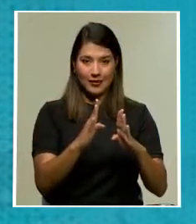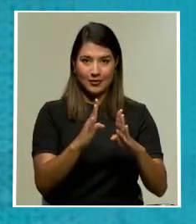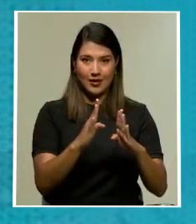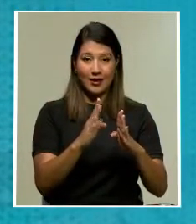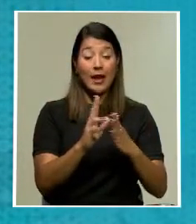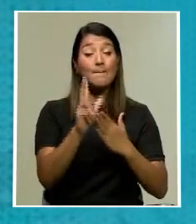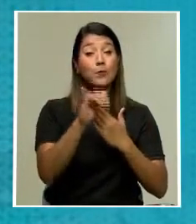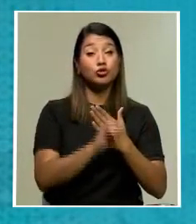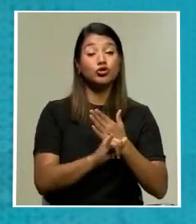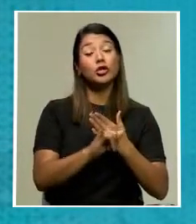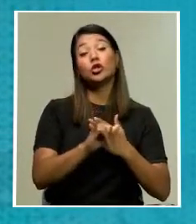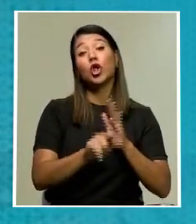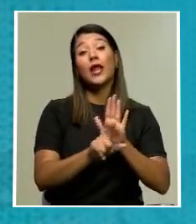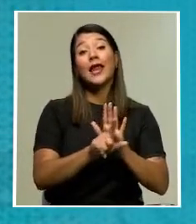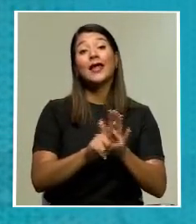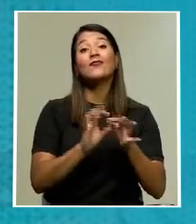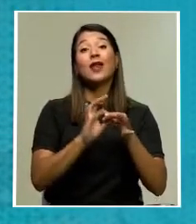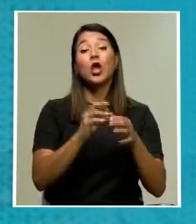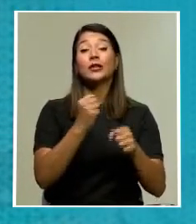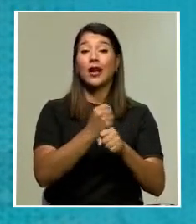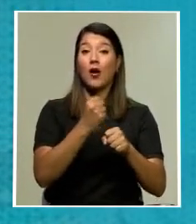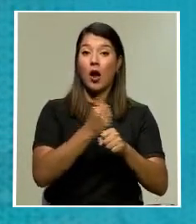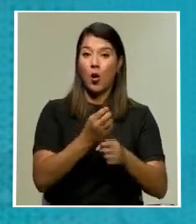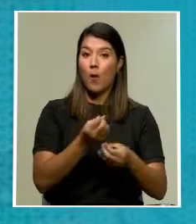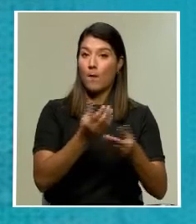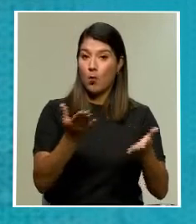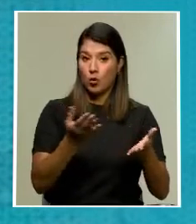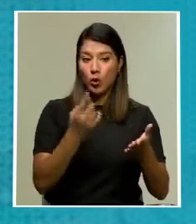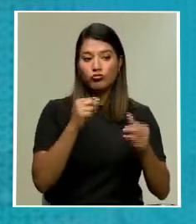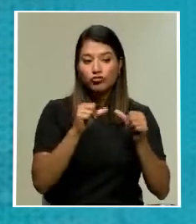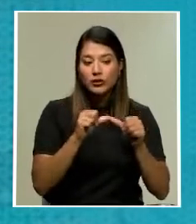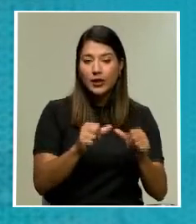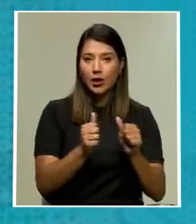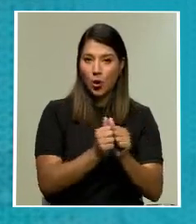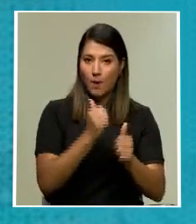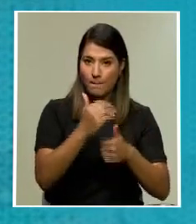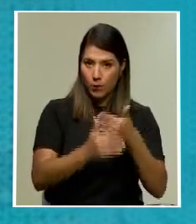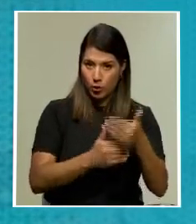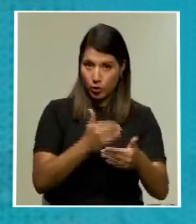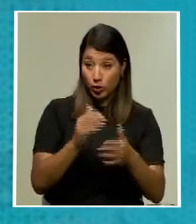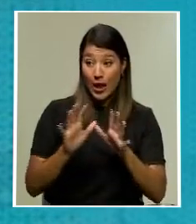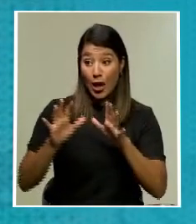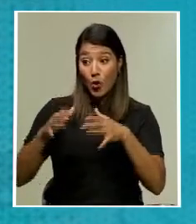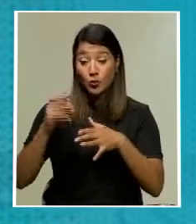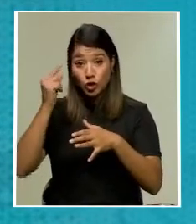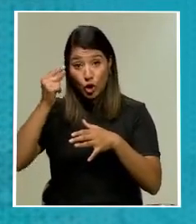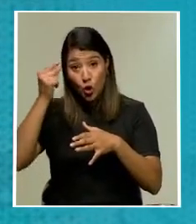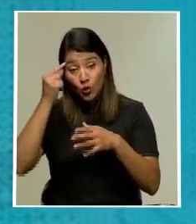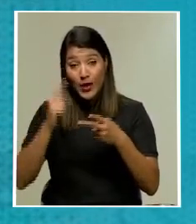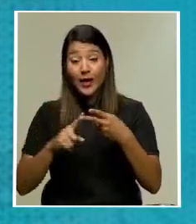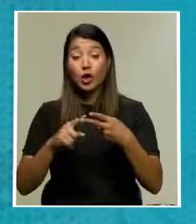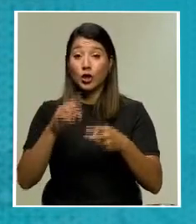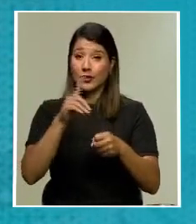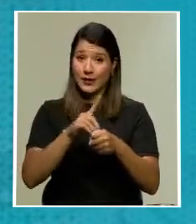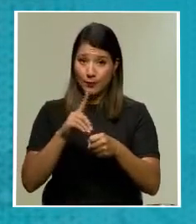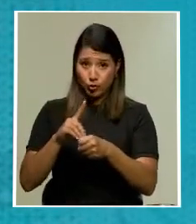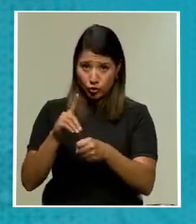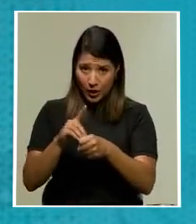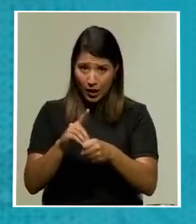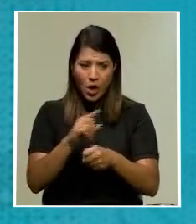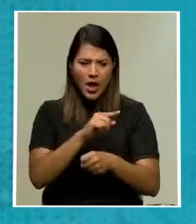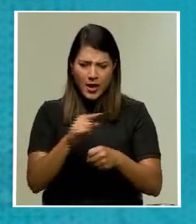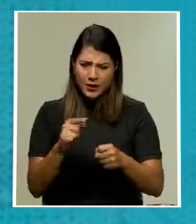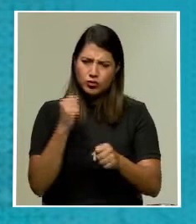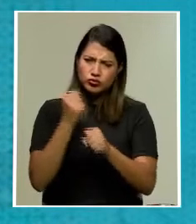concreción del proyecto de empleo público. La Comisión de Gobierno de Administración, así como muchos diputados y diputadas, han emprendido un